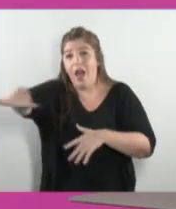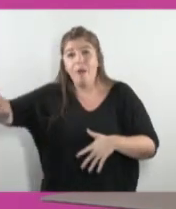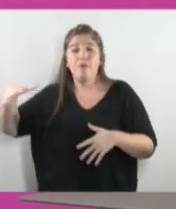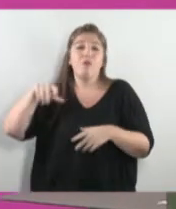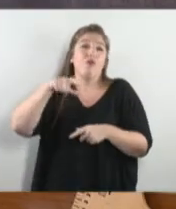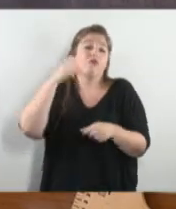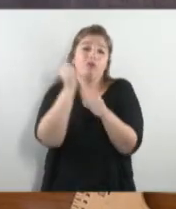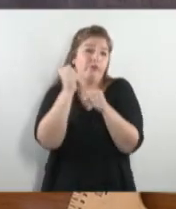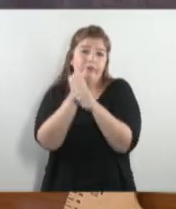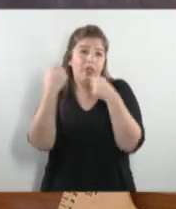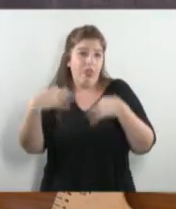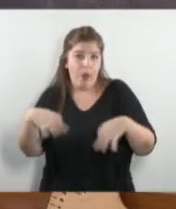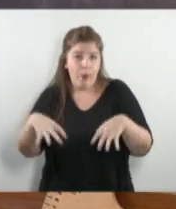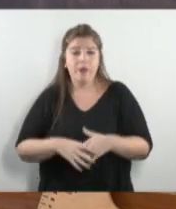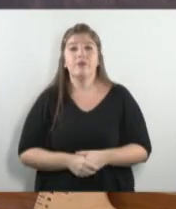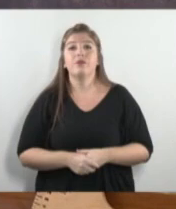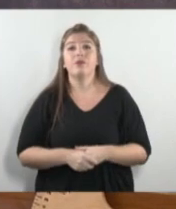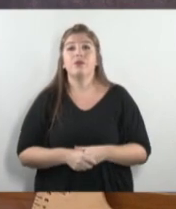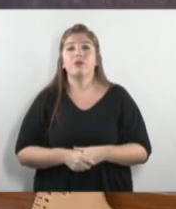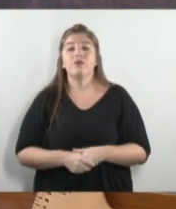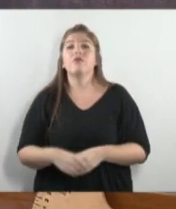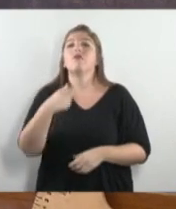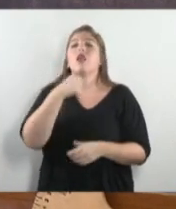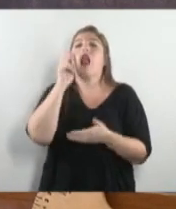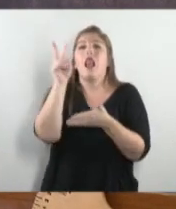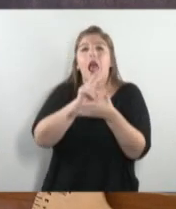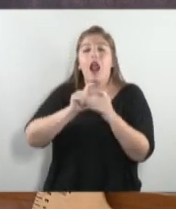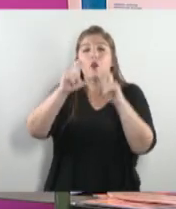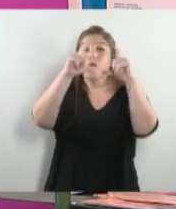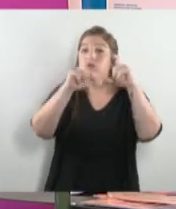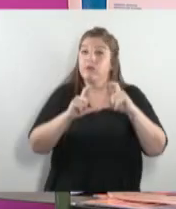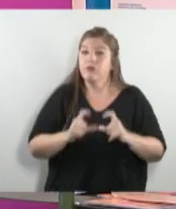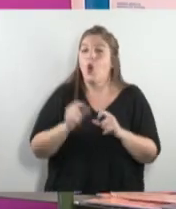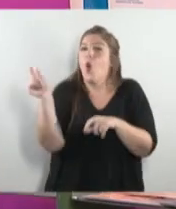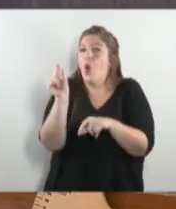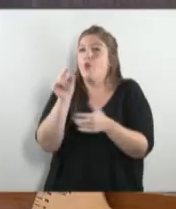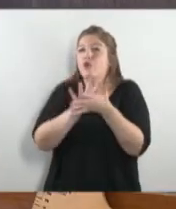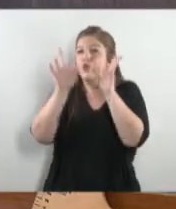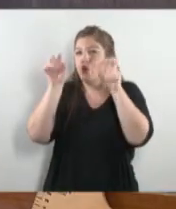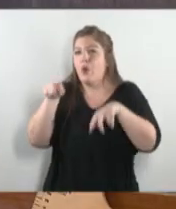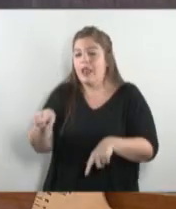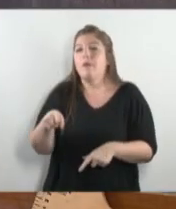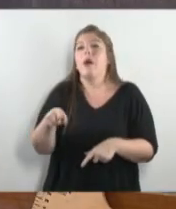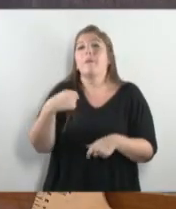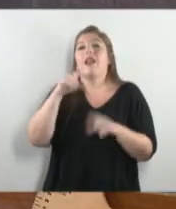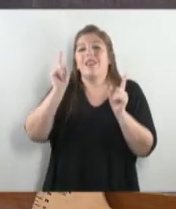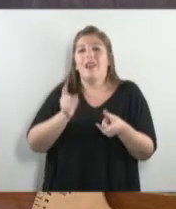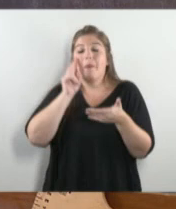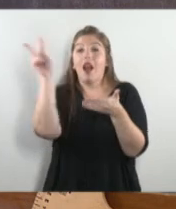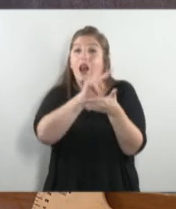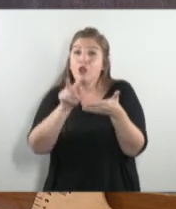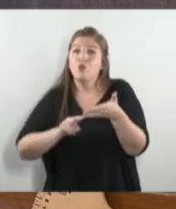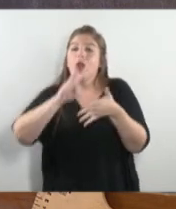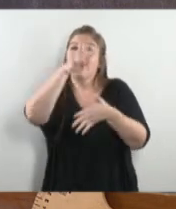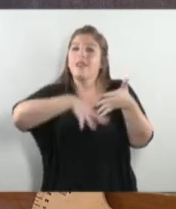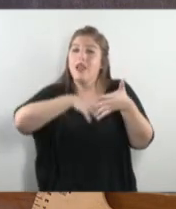propietarios. Perfecto. Mira, ahí te quiero leer algunas estrofas donde aparece un poco esto, digo, para que también en la lectura del texto